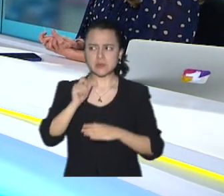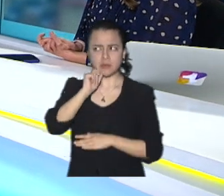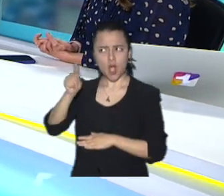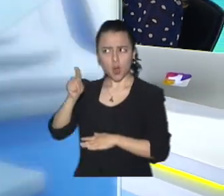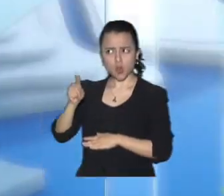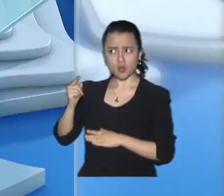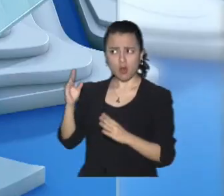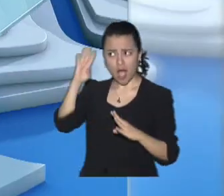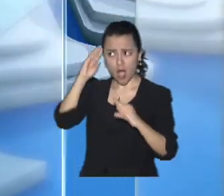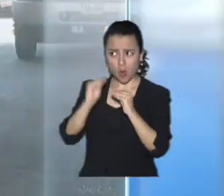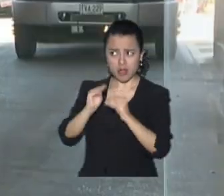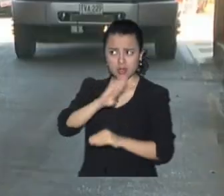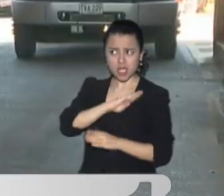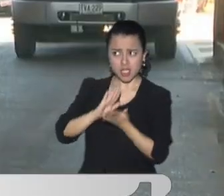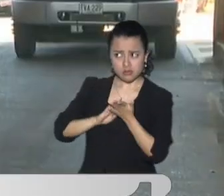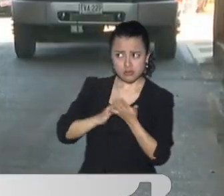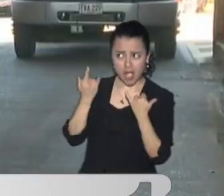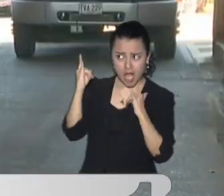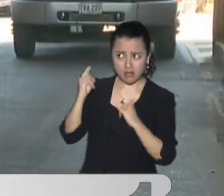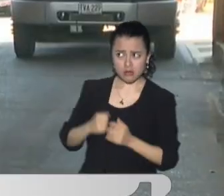alcaldía?